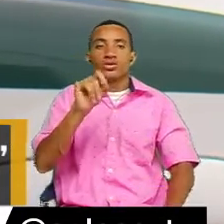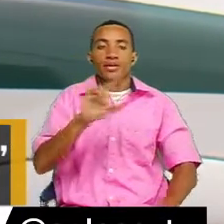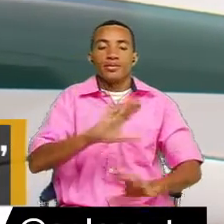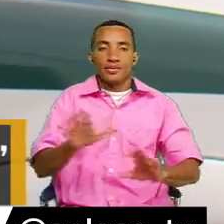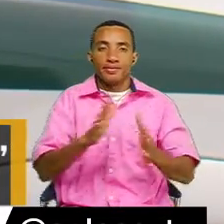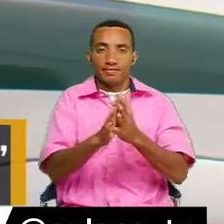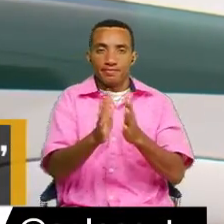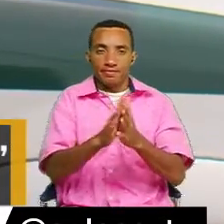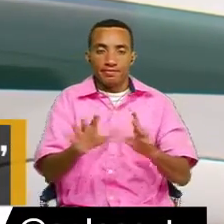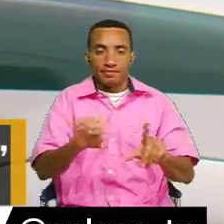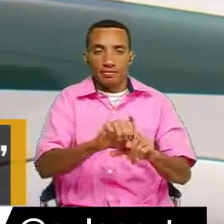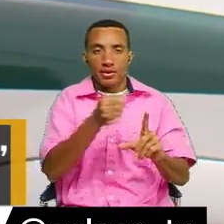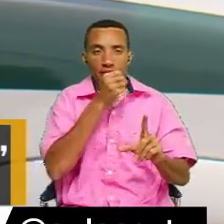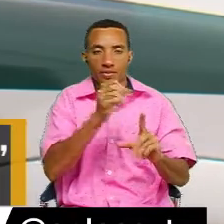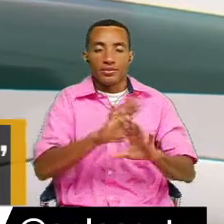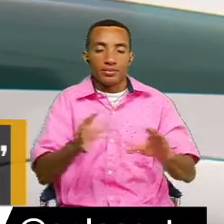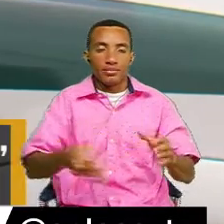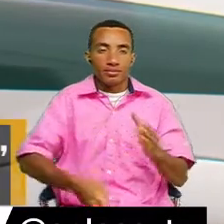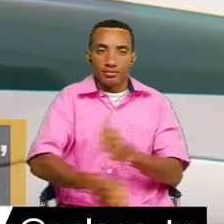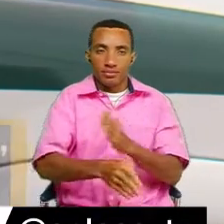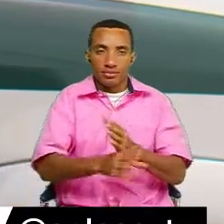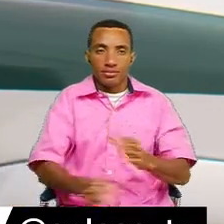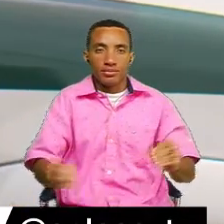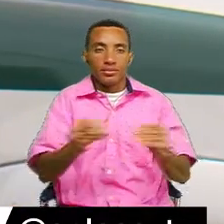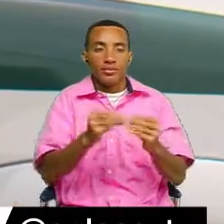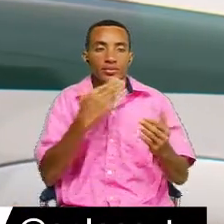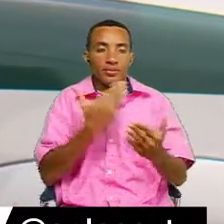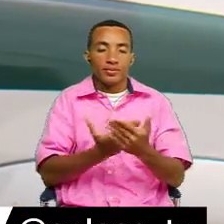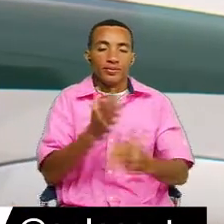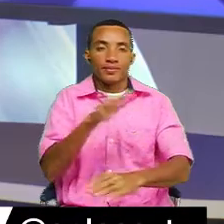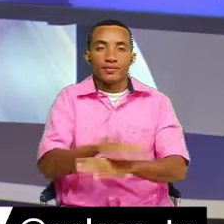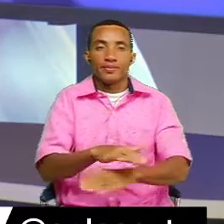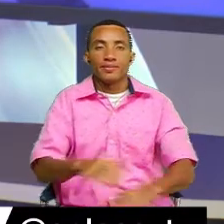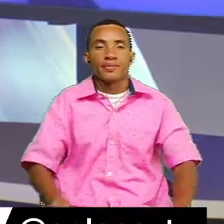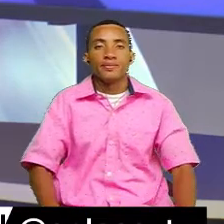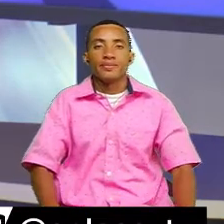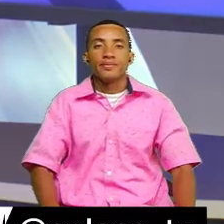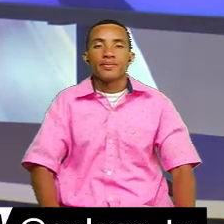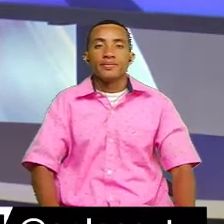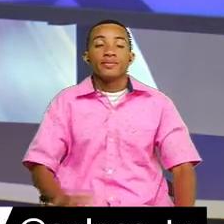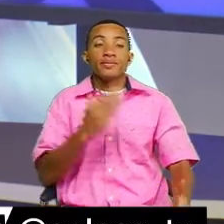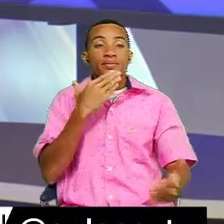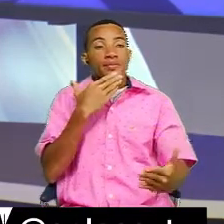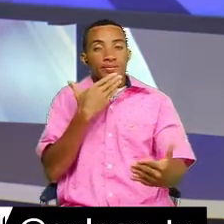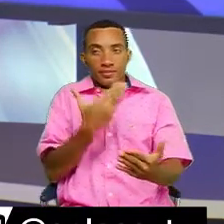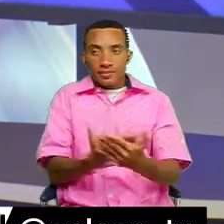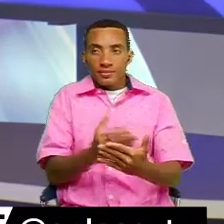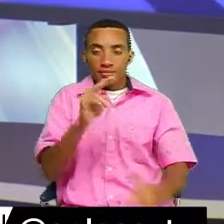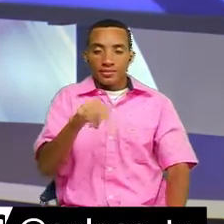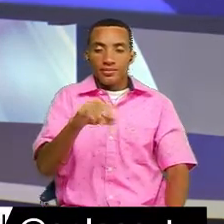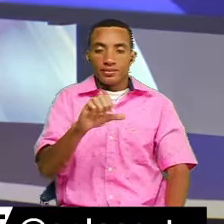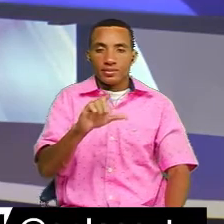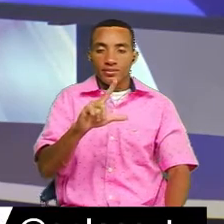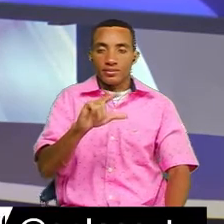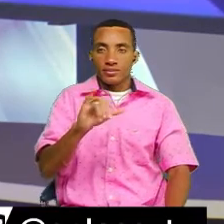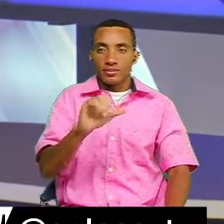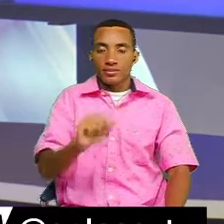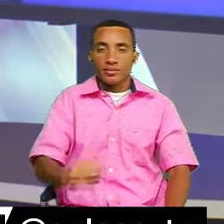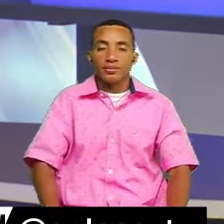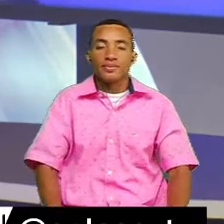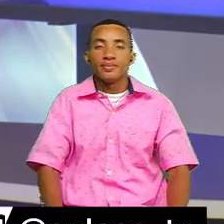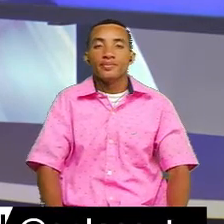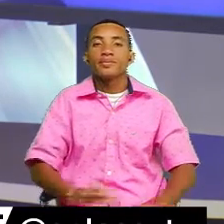Medio. Continúen ustedes con más de Enlace Noticias. Muy buenas tardes. Gracias, Neila, por su información. Y precisamente hablando de los